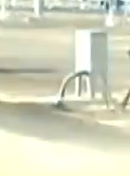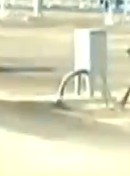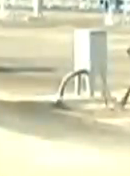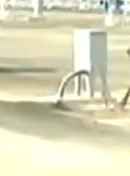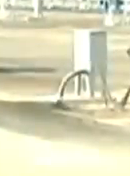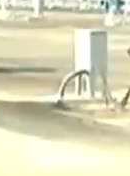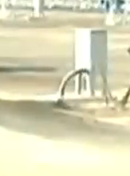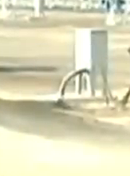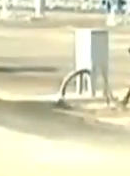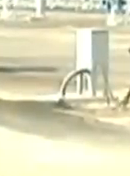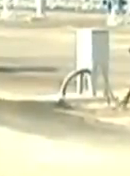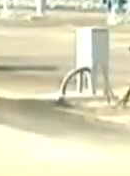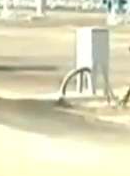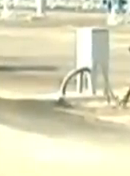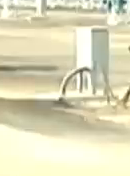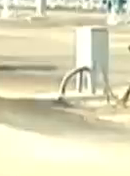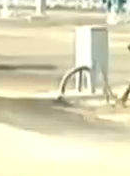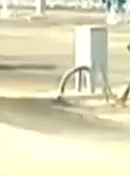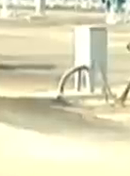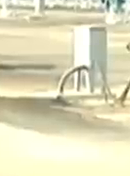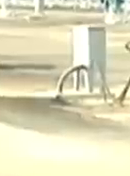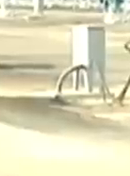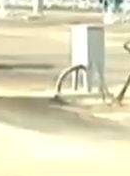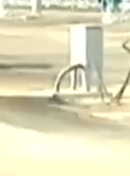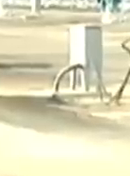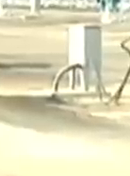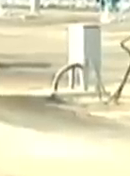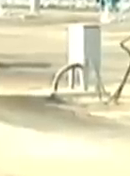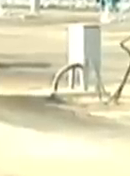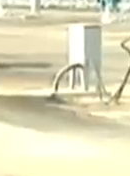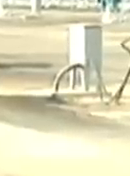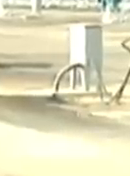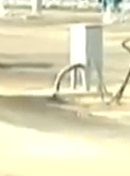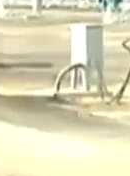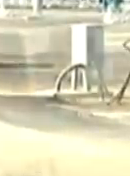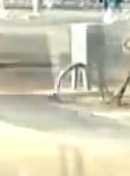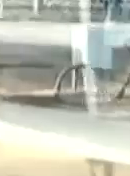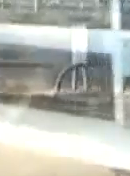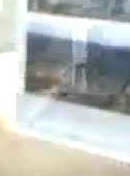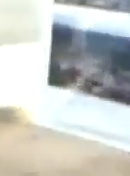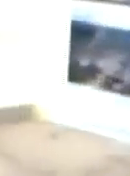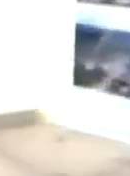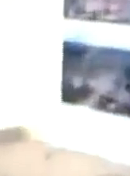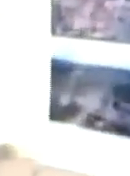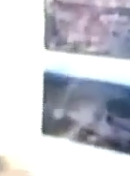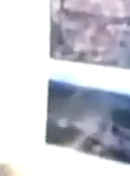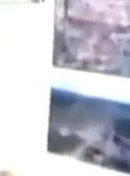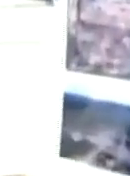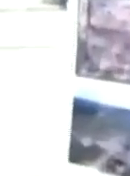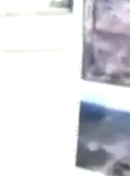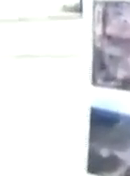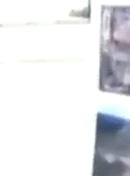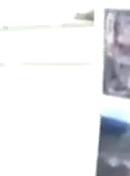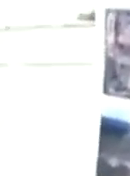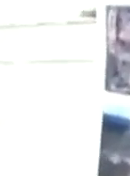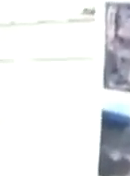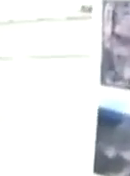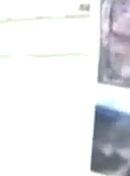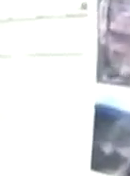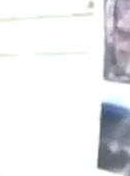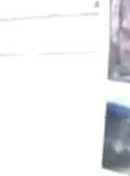Nicolás Maduro, para hacer la entrega y reactivación productiva de la Macoya Cacique Chaima, ubicada en el